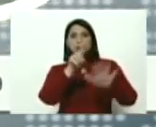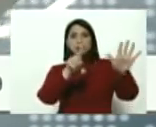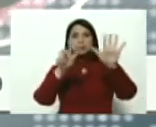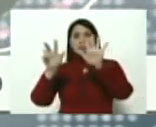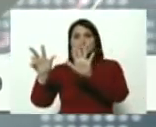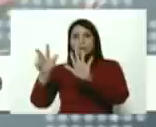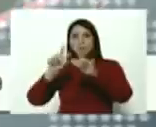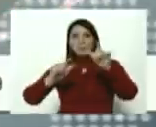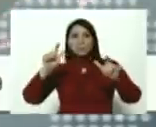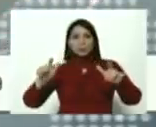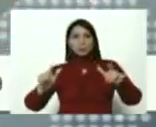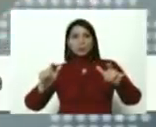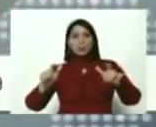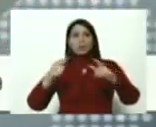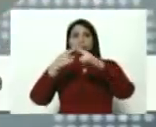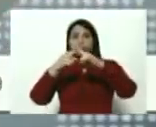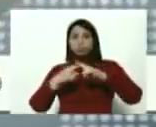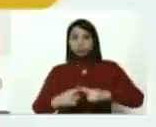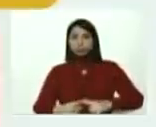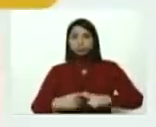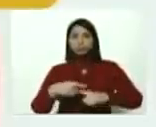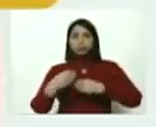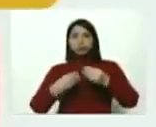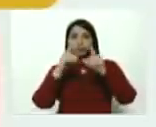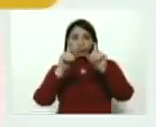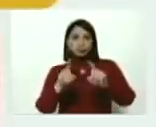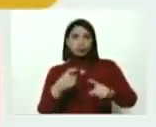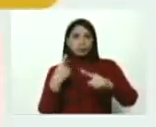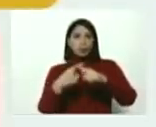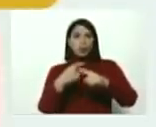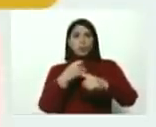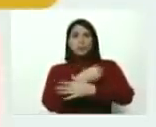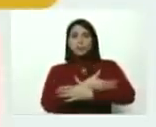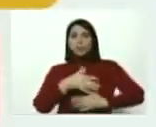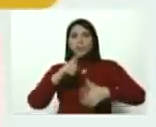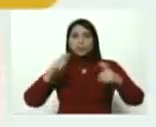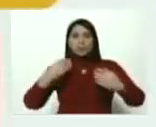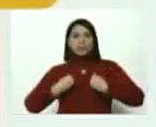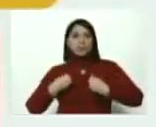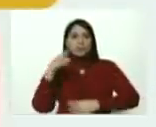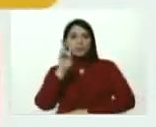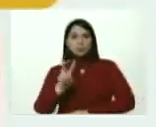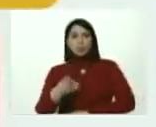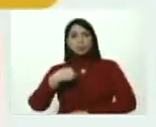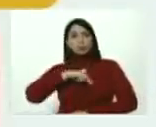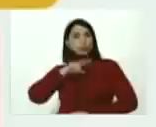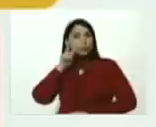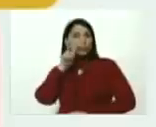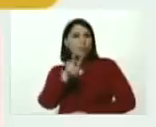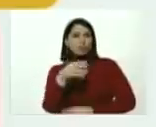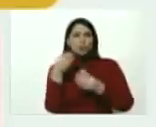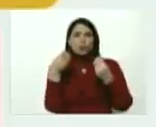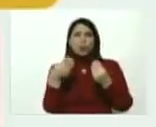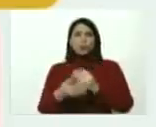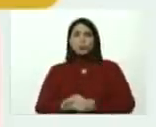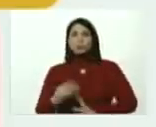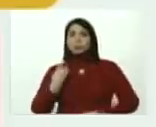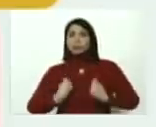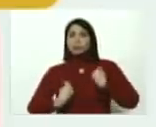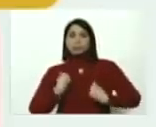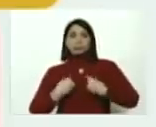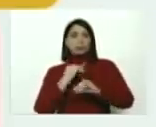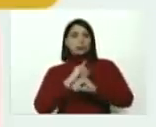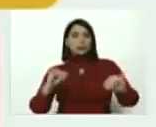37.168 pruebas por millón de habitantes. Estamos viendo con preocupación, ya lo mencionó